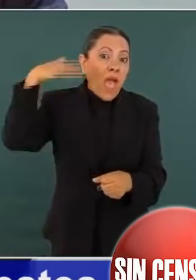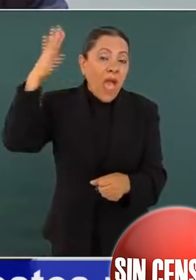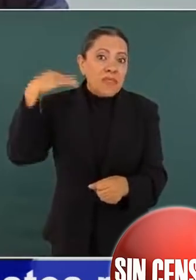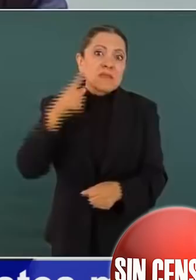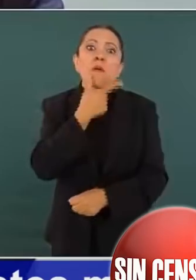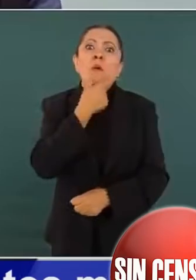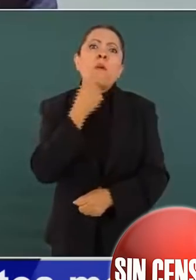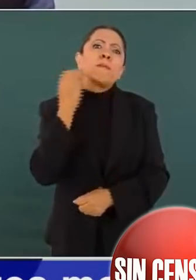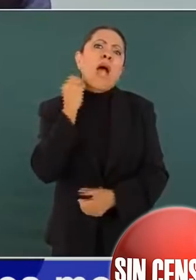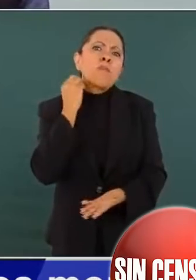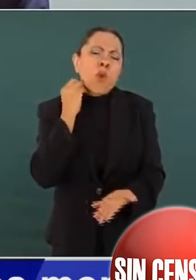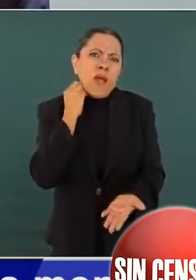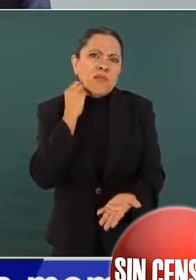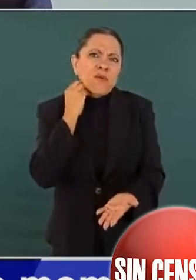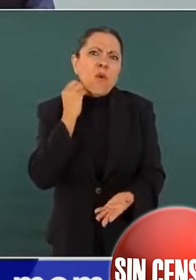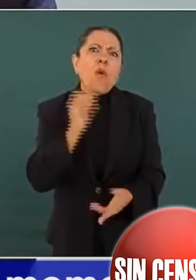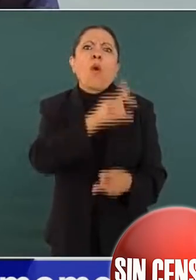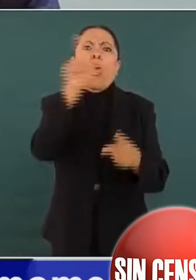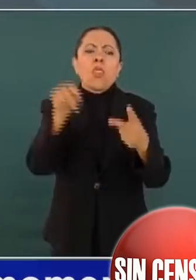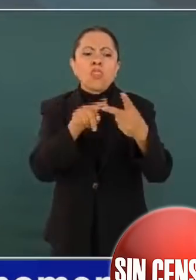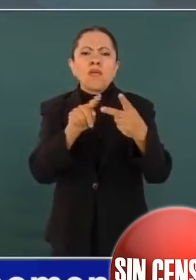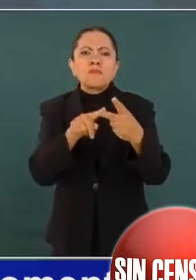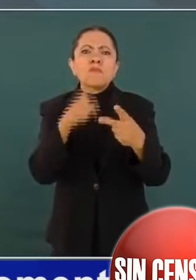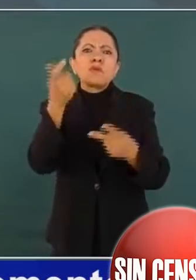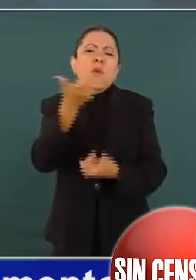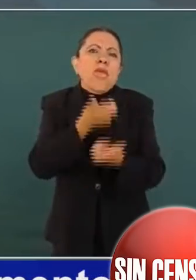un economista.